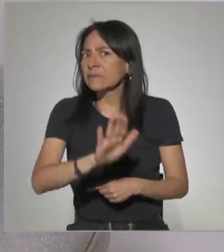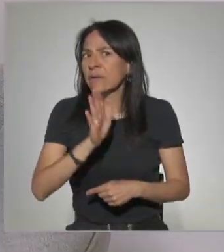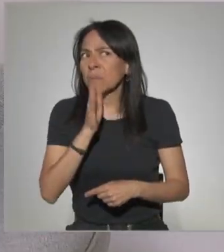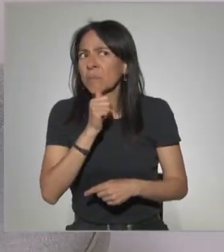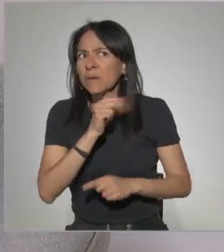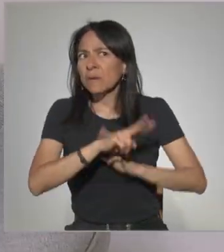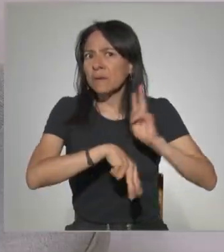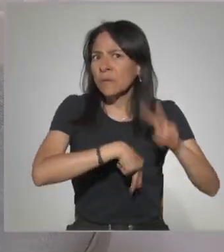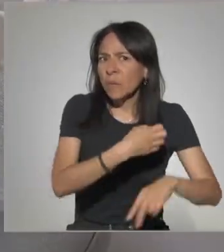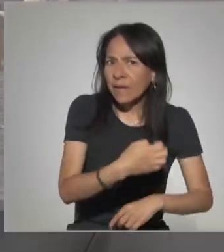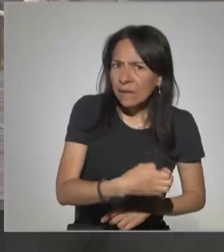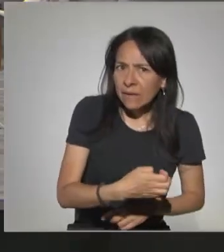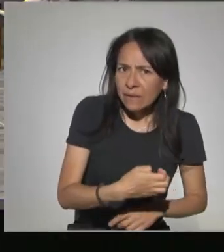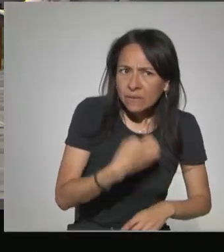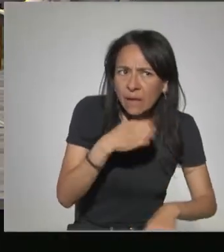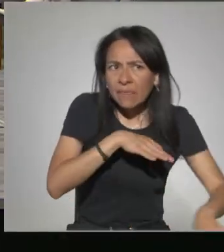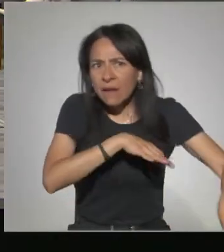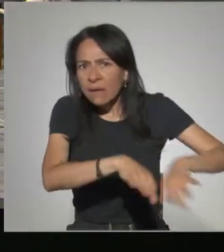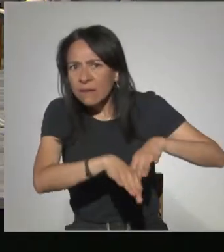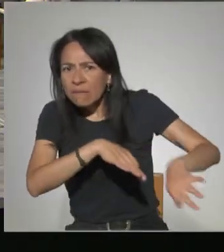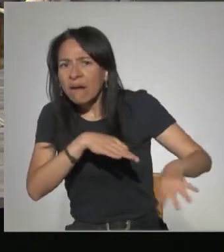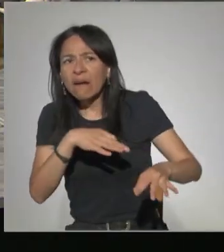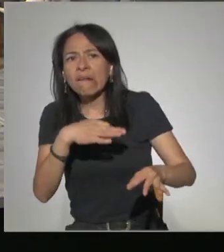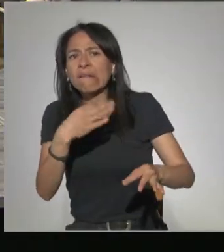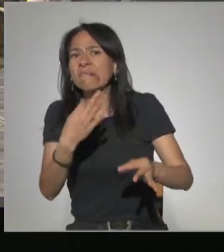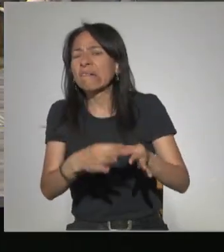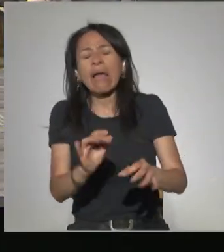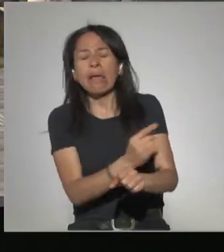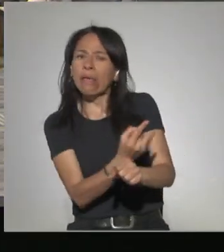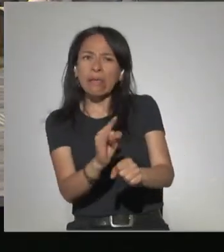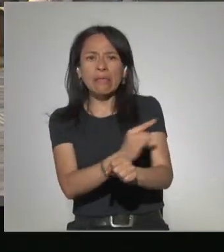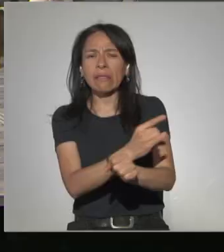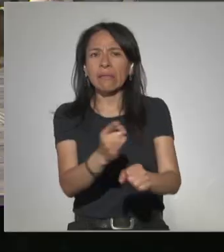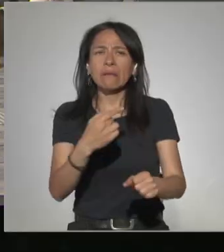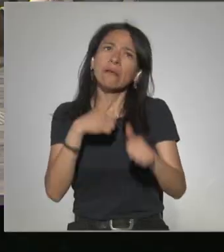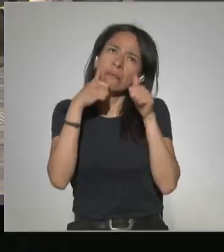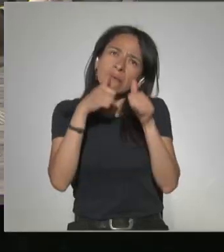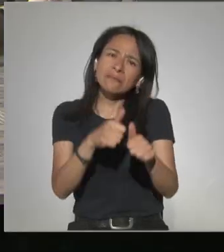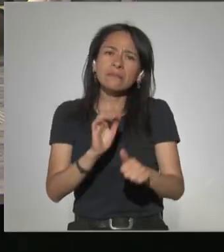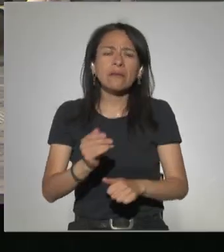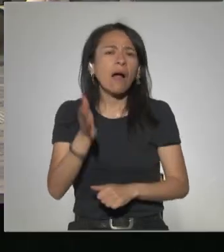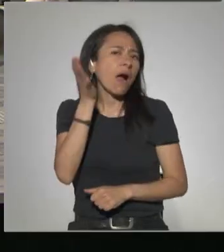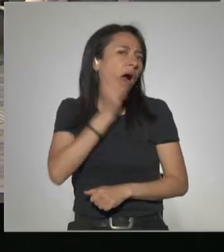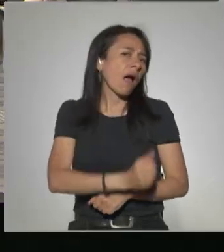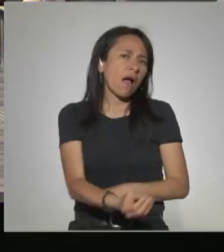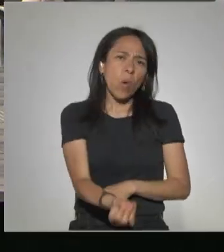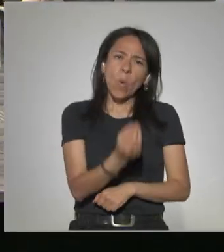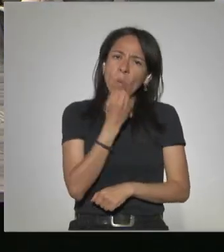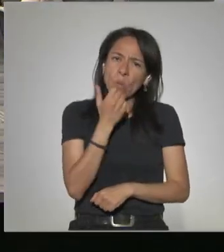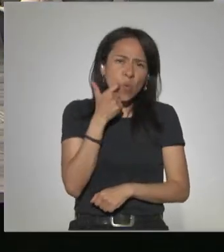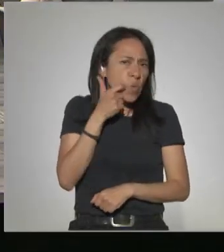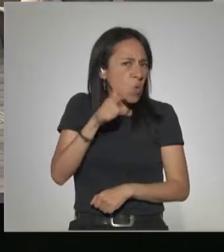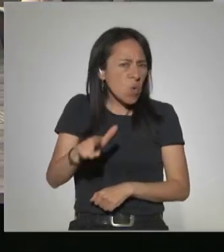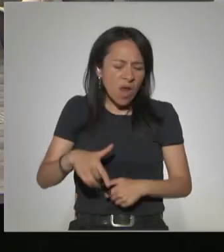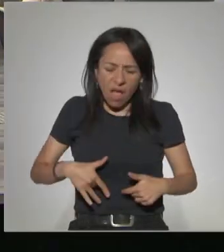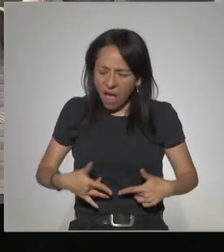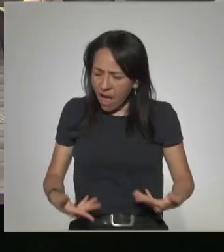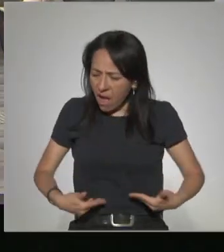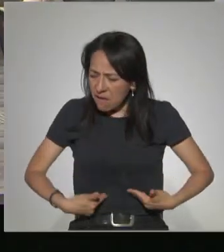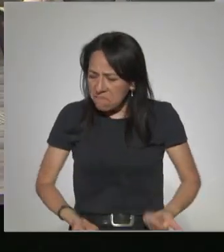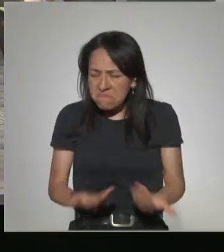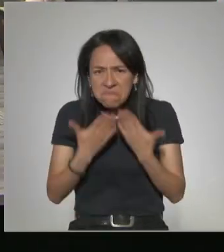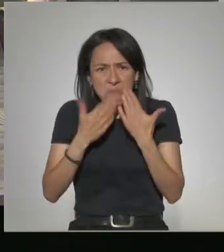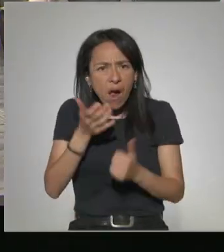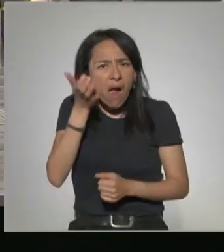a mi trabajo, ser puntual, estar concentrada, que incluso ya no quiera comer porque se me va el apetito, entonces ya es una